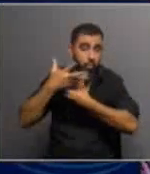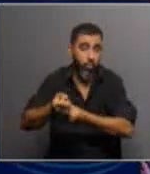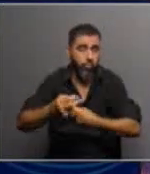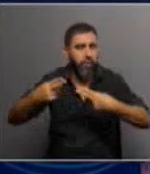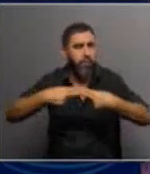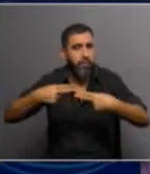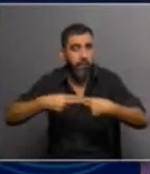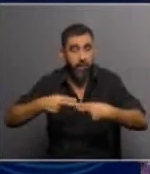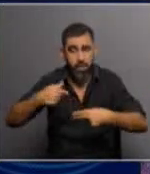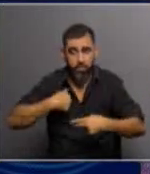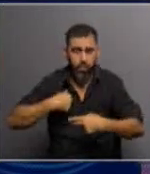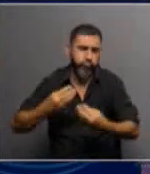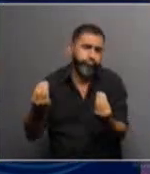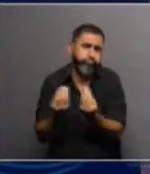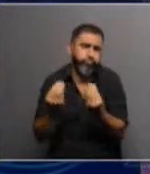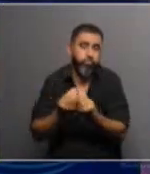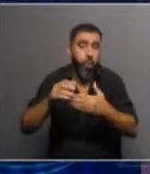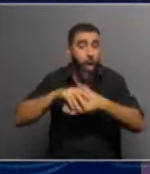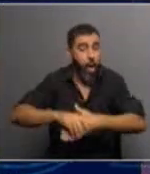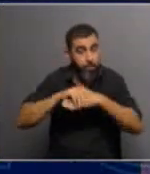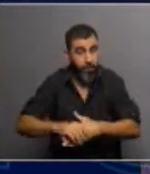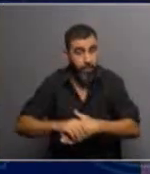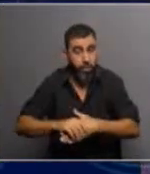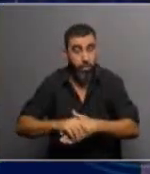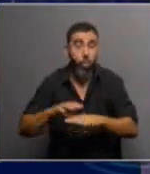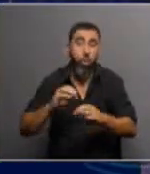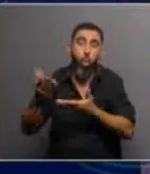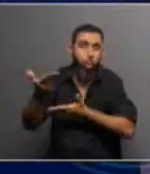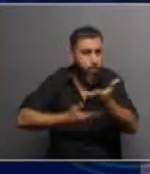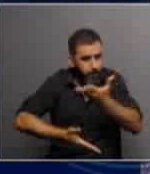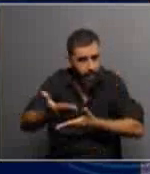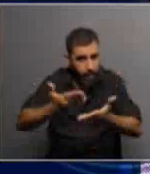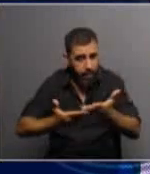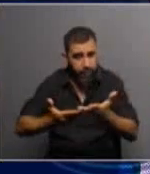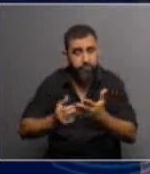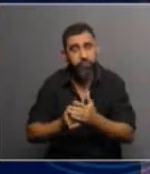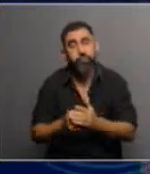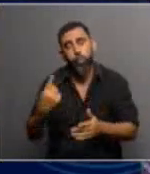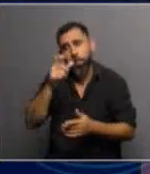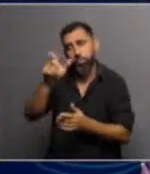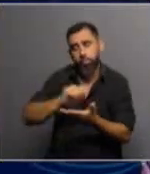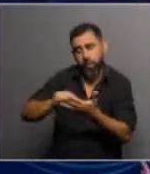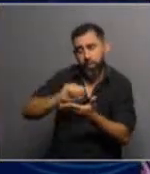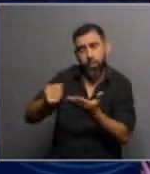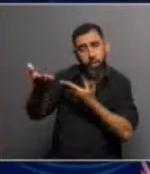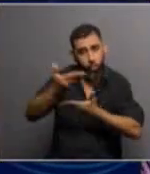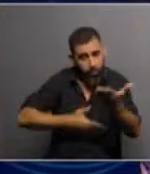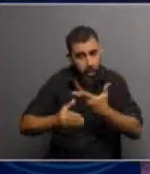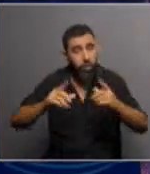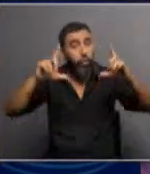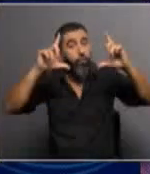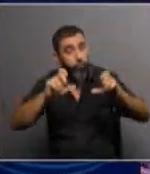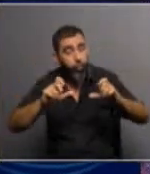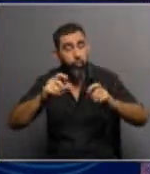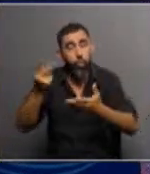las redes a mí me han llegado muchos de amigos que si no escriben comparten algo que escribió otra persona o una foto hay gente